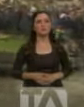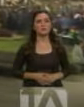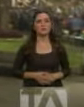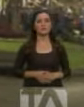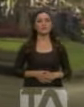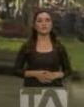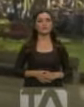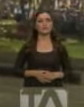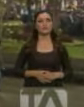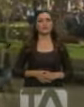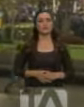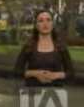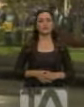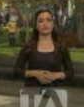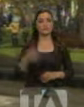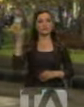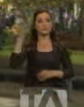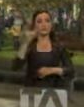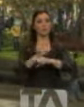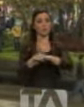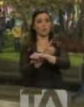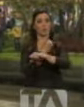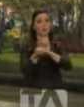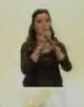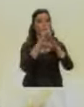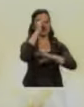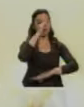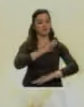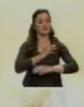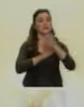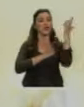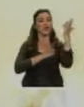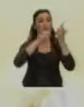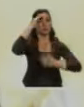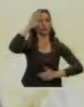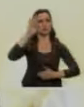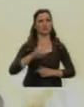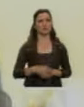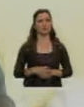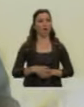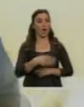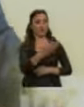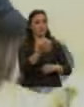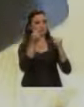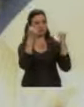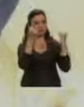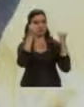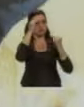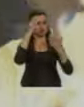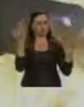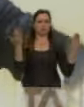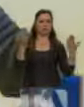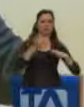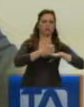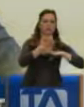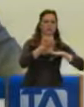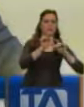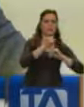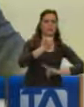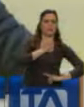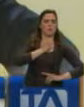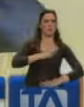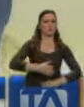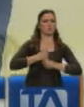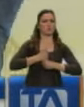En la intervención de una hora se dirigió a los militares y policías. No es que los que tienen fuerza pueden hacer su sistema de seguridad